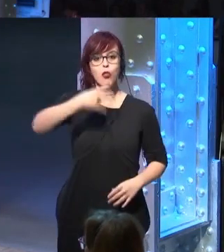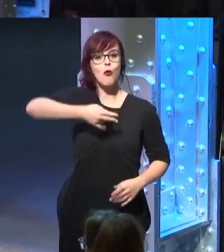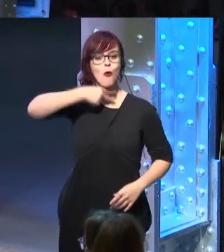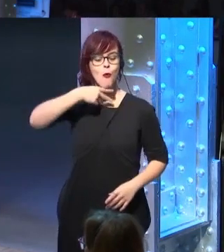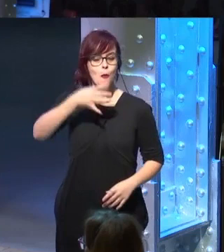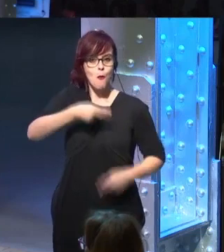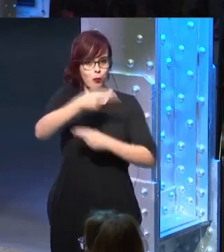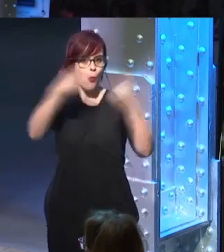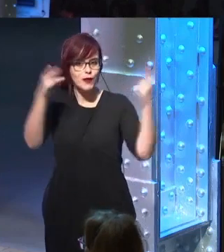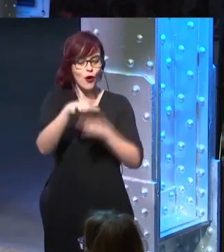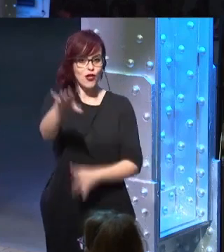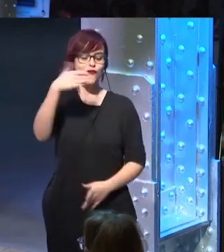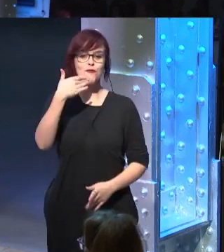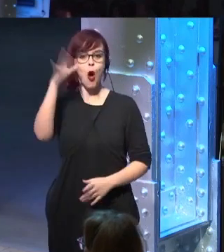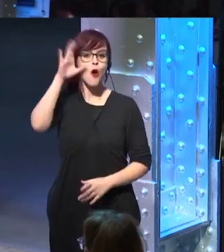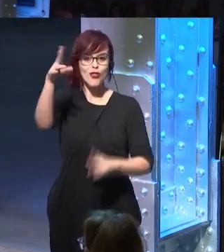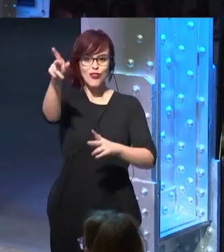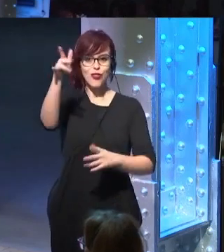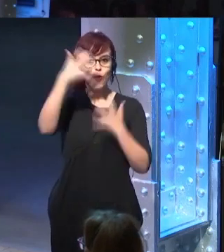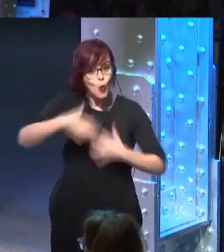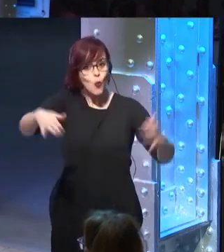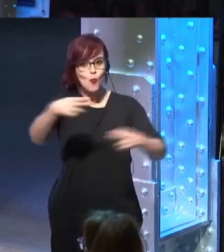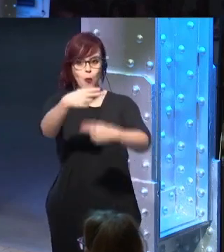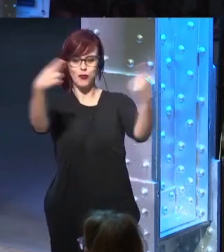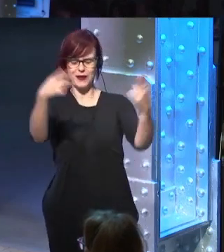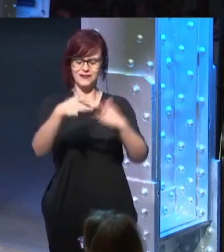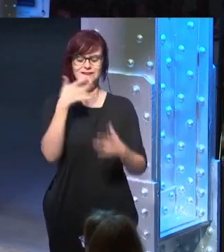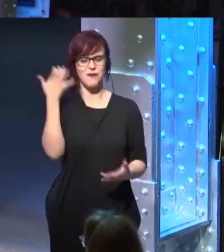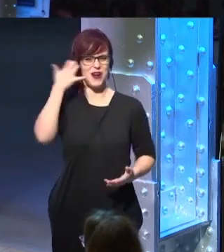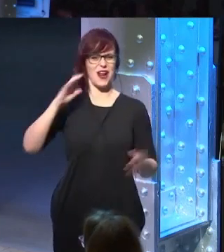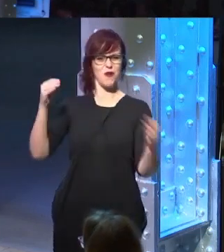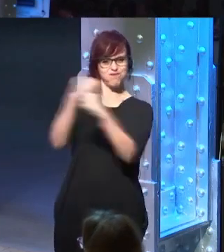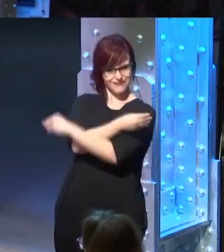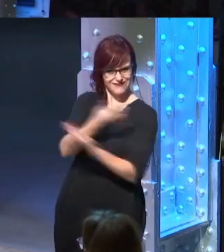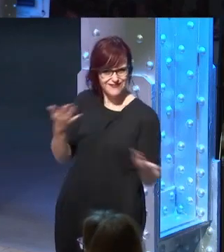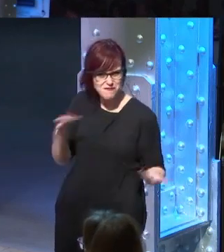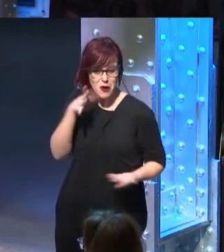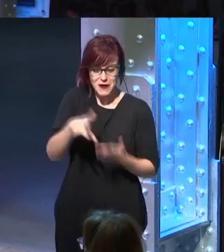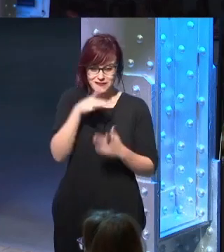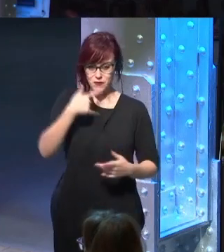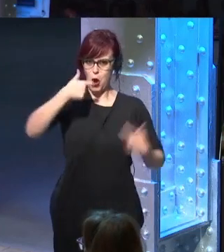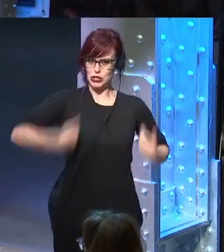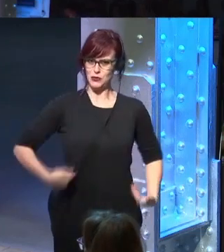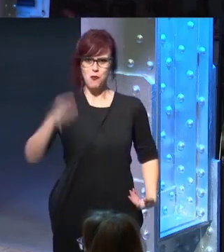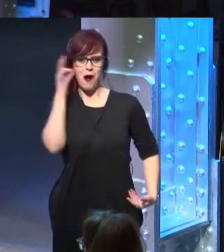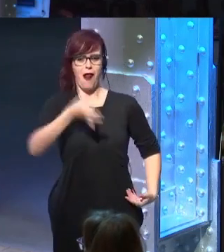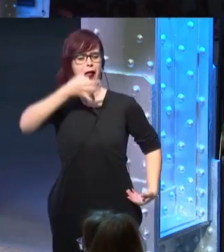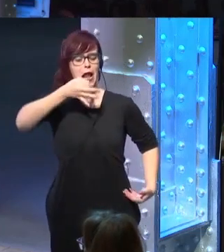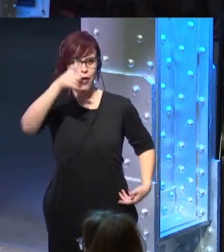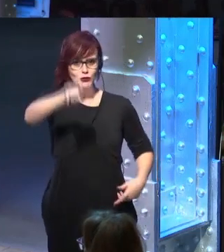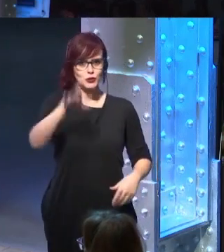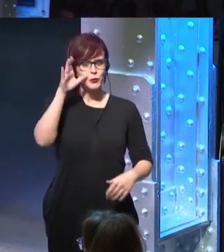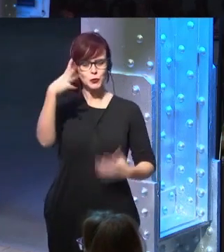oído público. Digamos que, bueno, esto es una paradoja imbricada en esta charla, digamos, pero bueno,